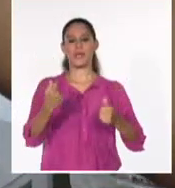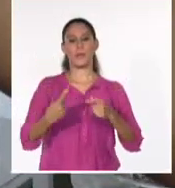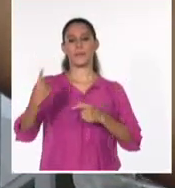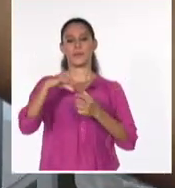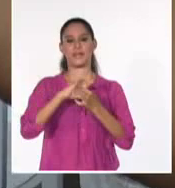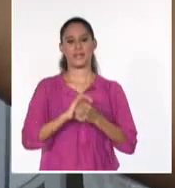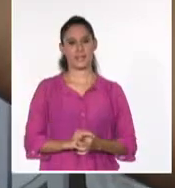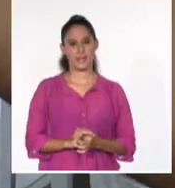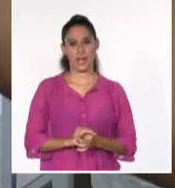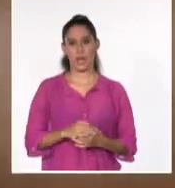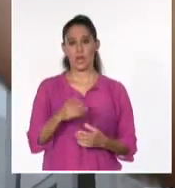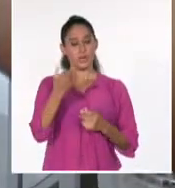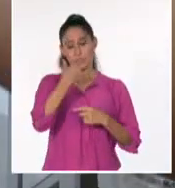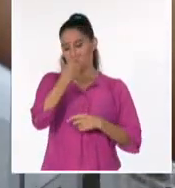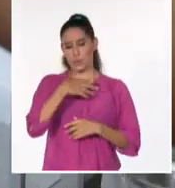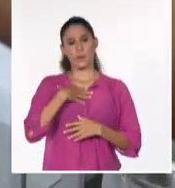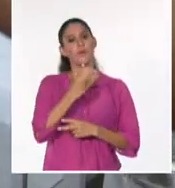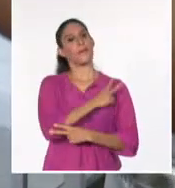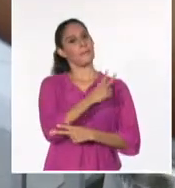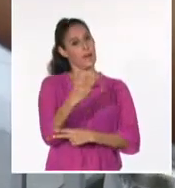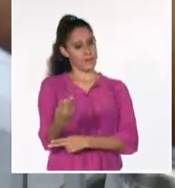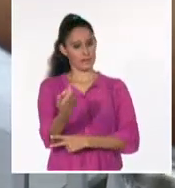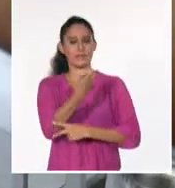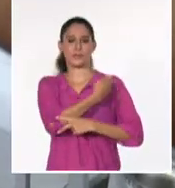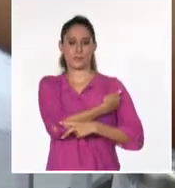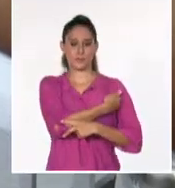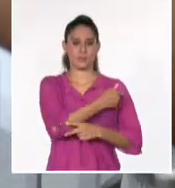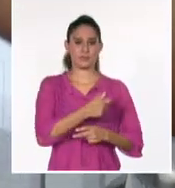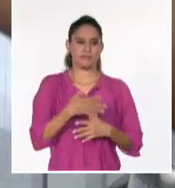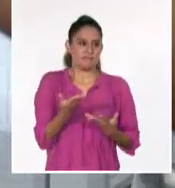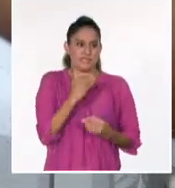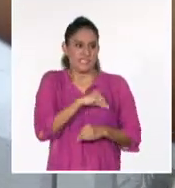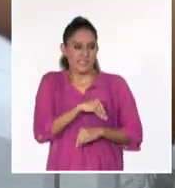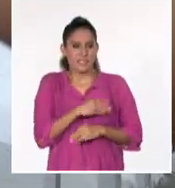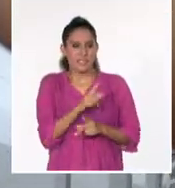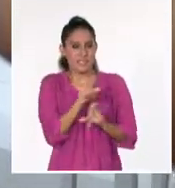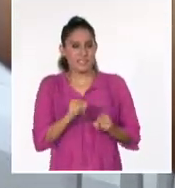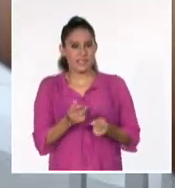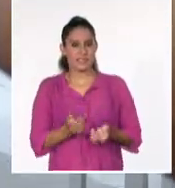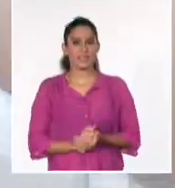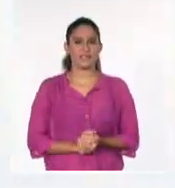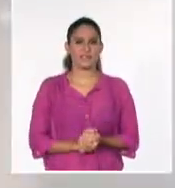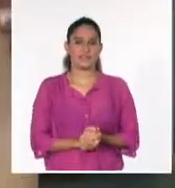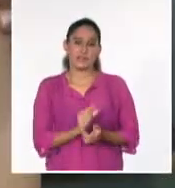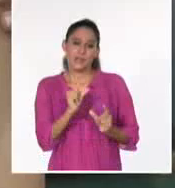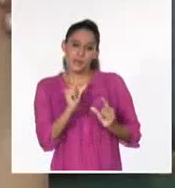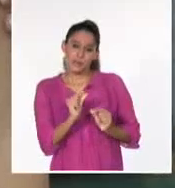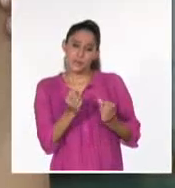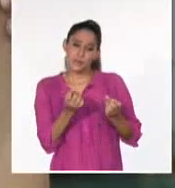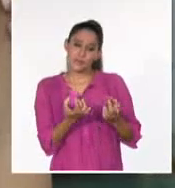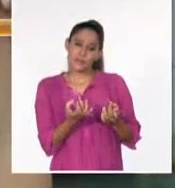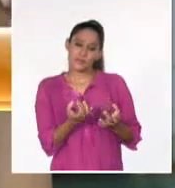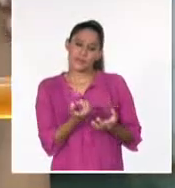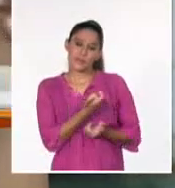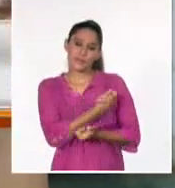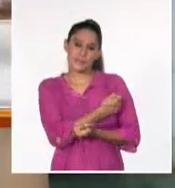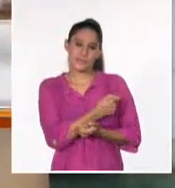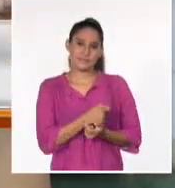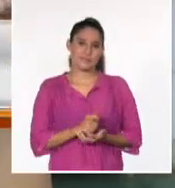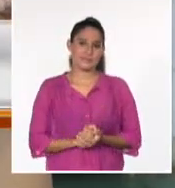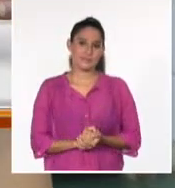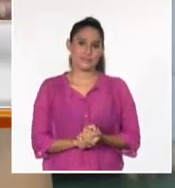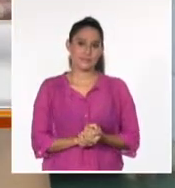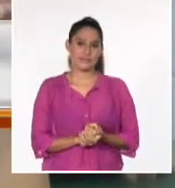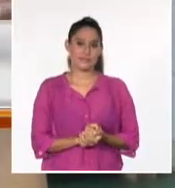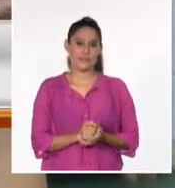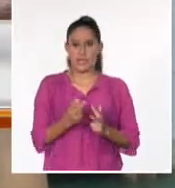porque se sabe valiente ante los pinchazos. ¿Qué sentiste? Un poco de dolor. ¿Un poco de dolor? ¿Y para